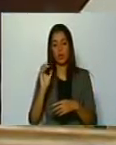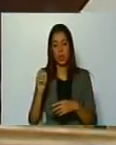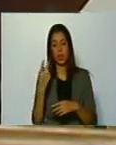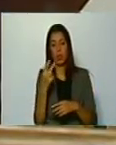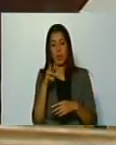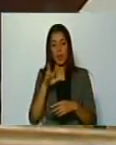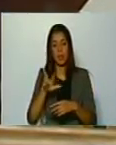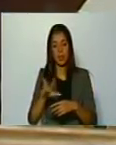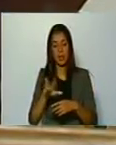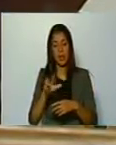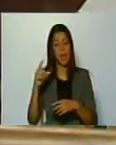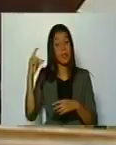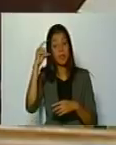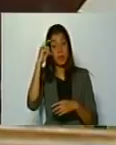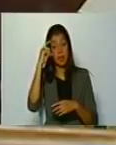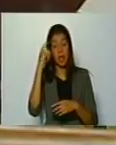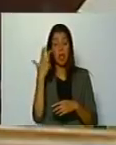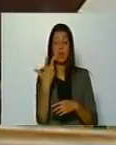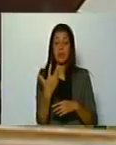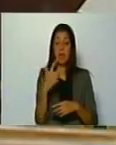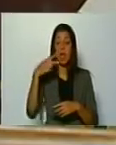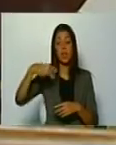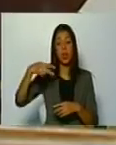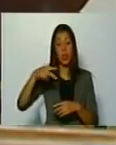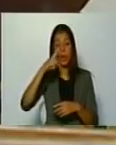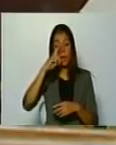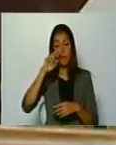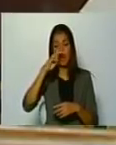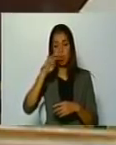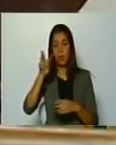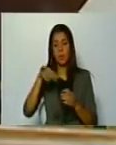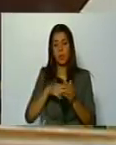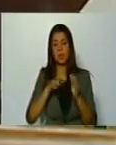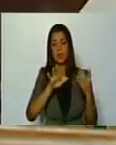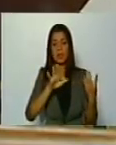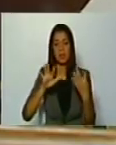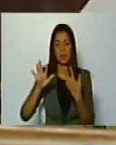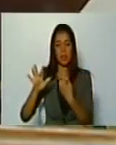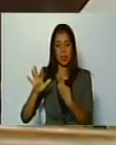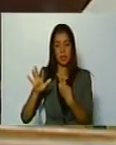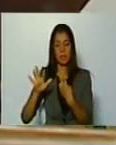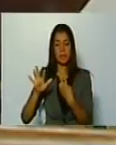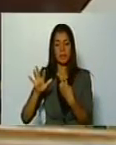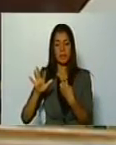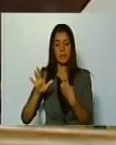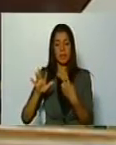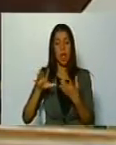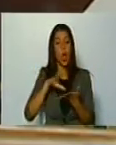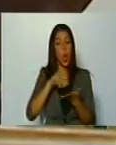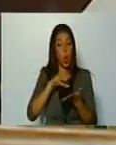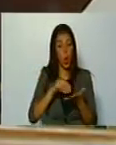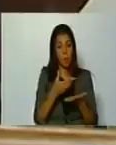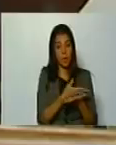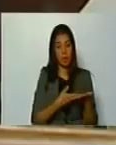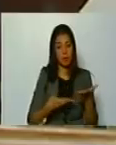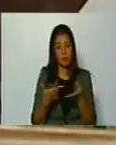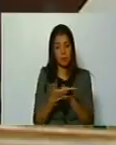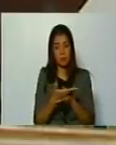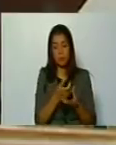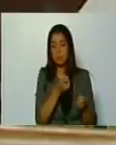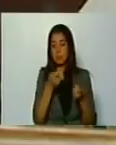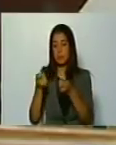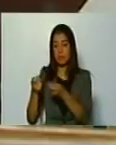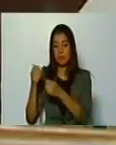17423 de fecha 3 de noviembre de 2017, y remitió copias certificadas de la